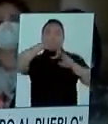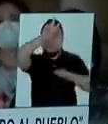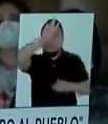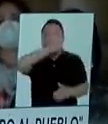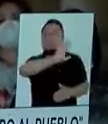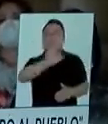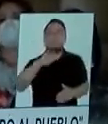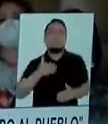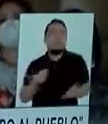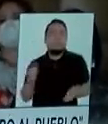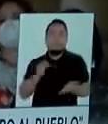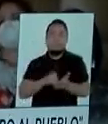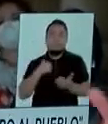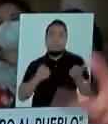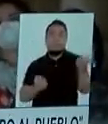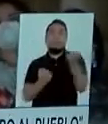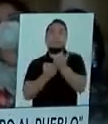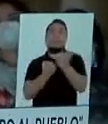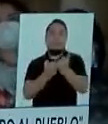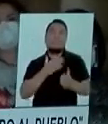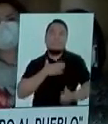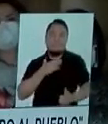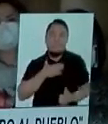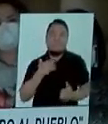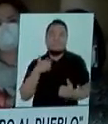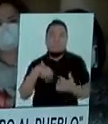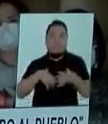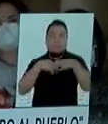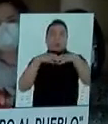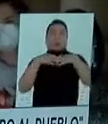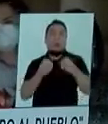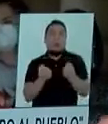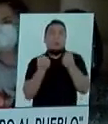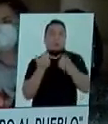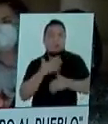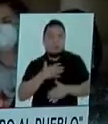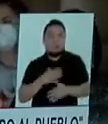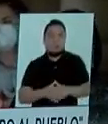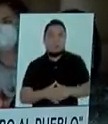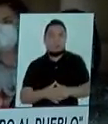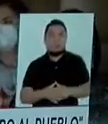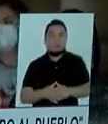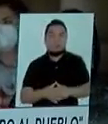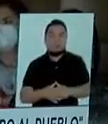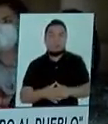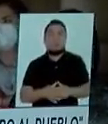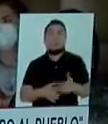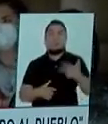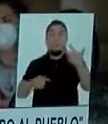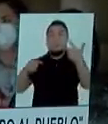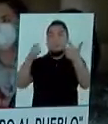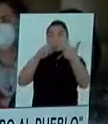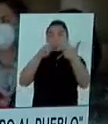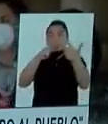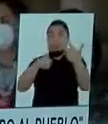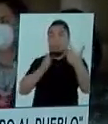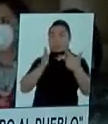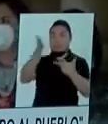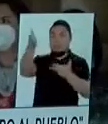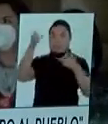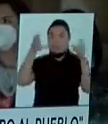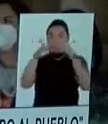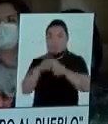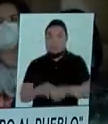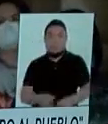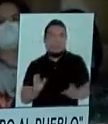fiscalía y que ha dividido a la fiscalía y que Vela Barba se le estaba volteando y que lo va a fusilar mañana a Vela Barba? Inclusive ha intentado